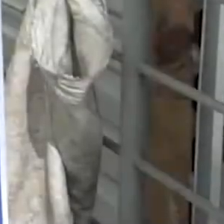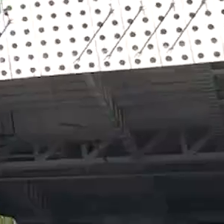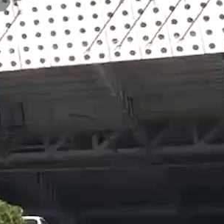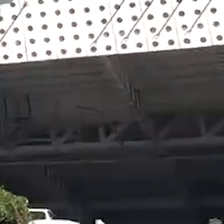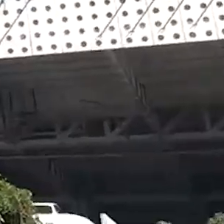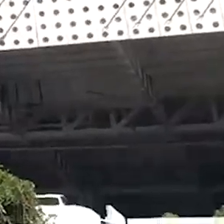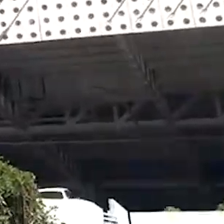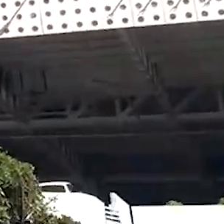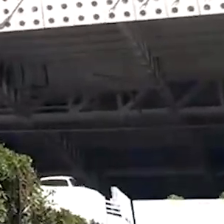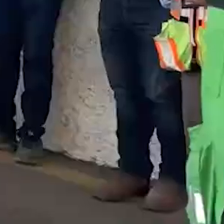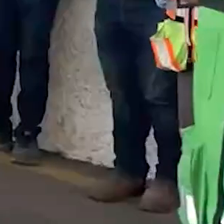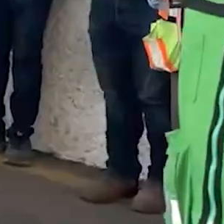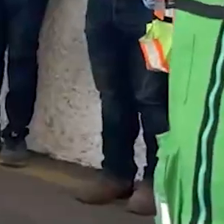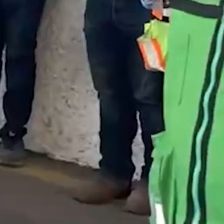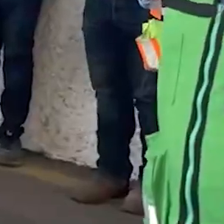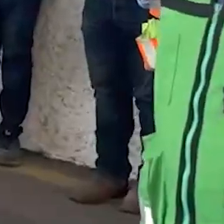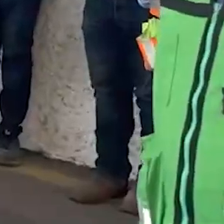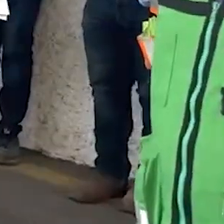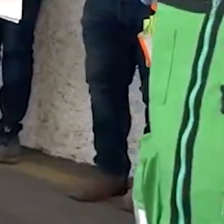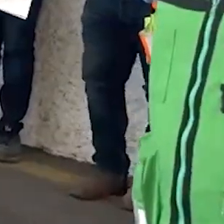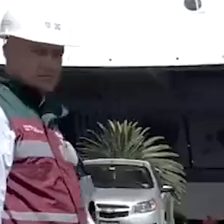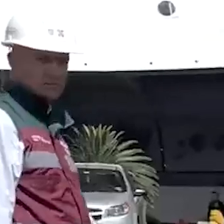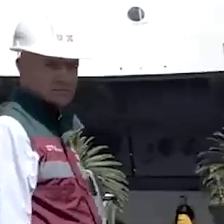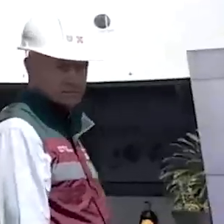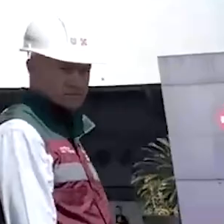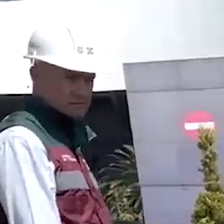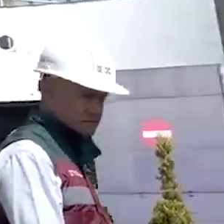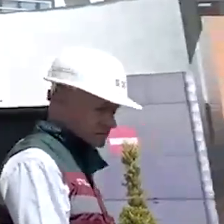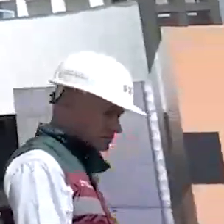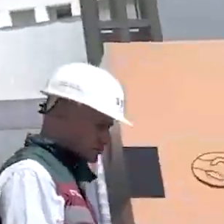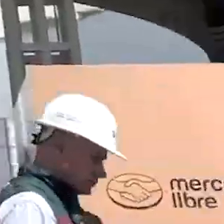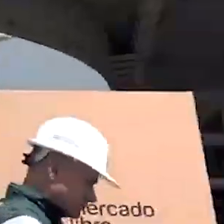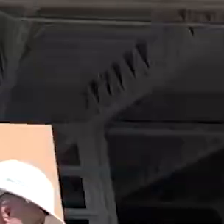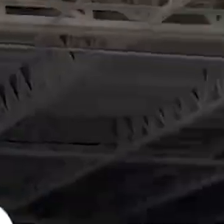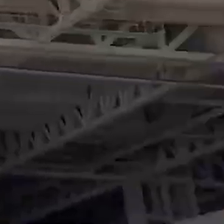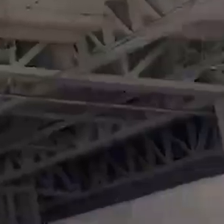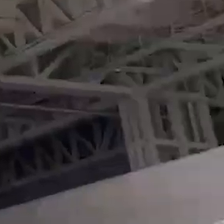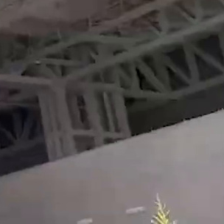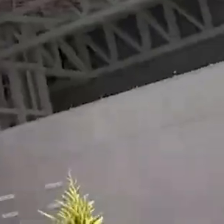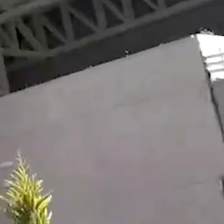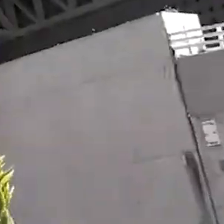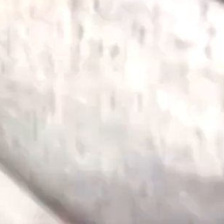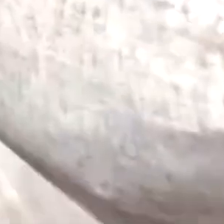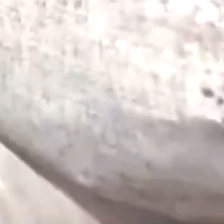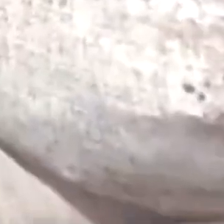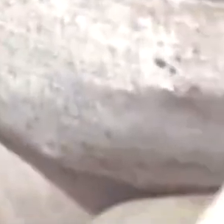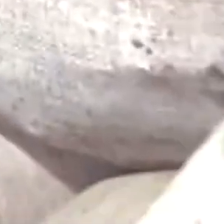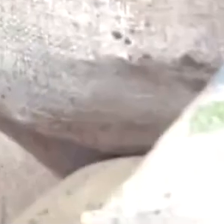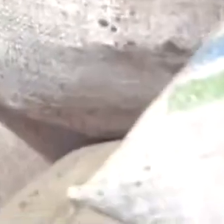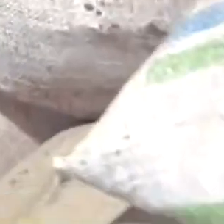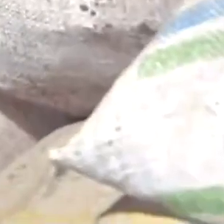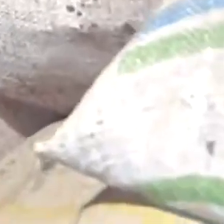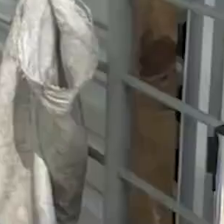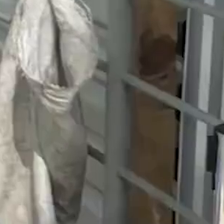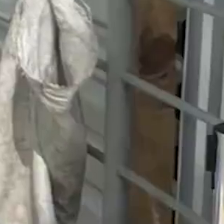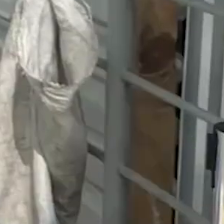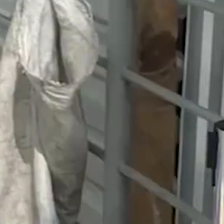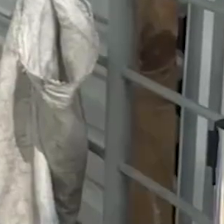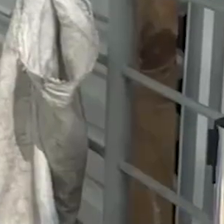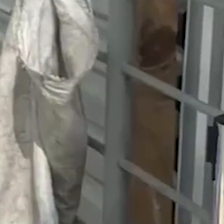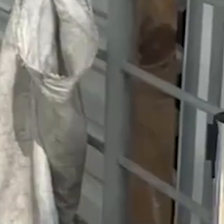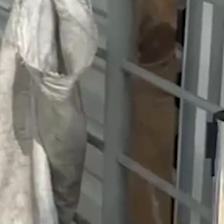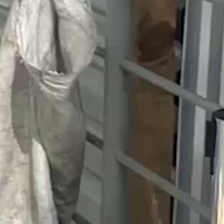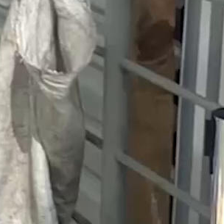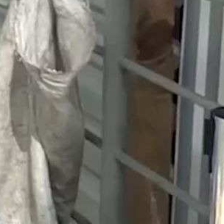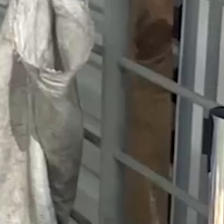Estamos en la Terminal 2 del Aeropuerto Internacional de la Ciudad de México y quiero enseñarles la obra que estamos haciendo para